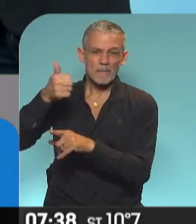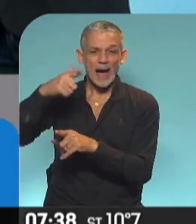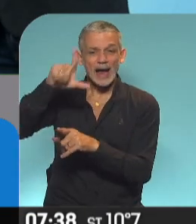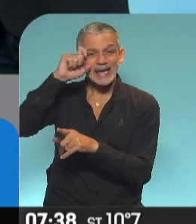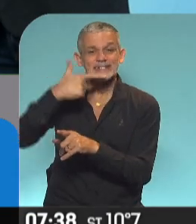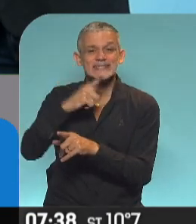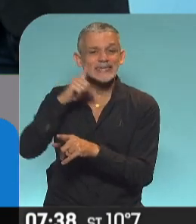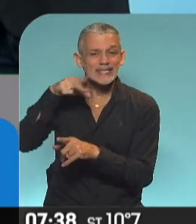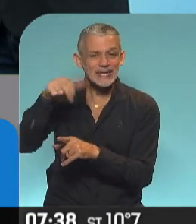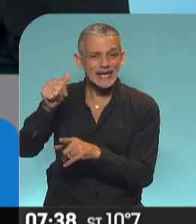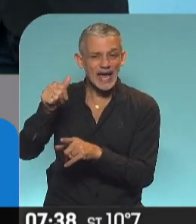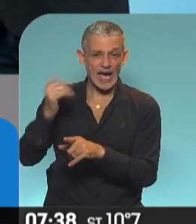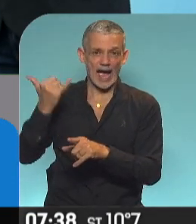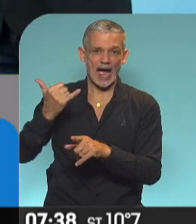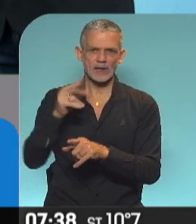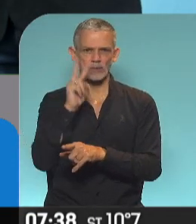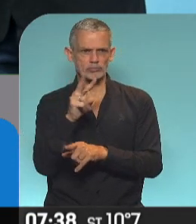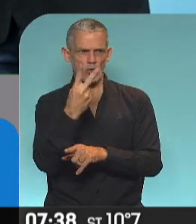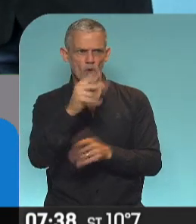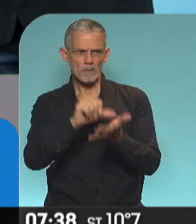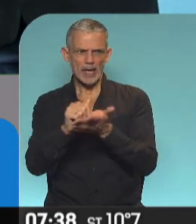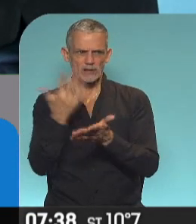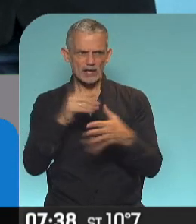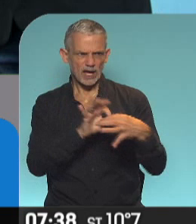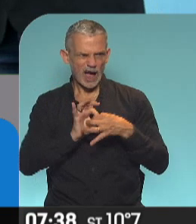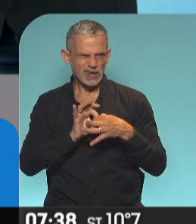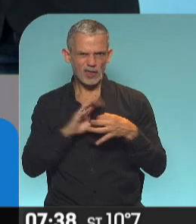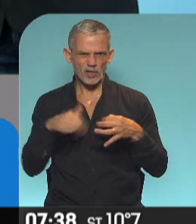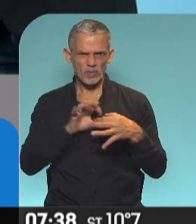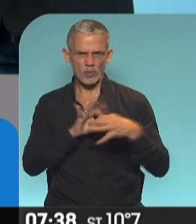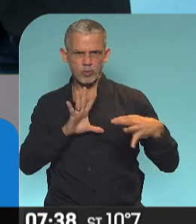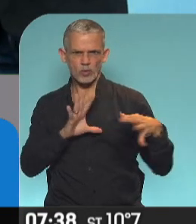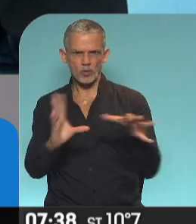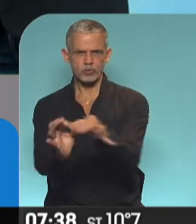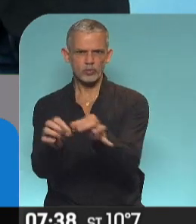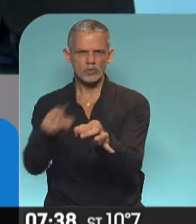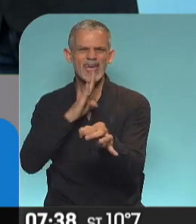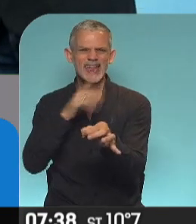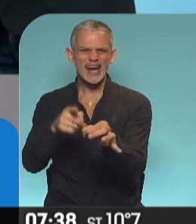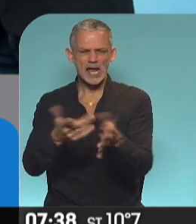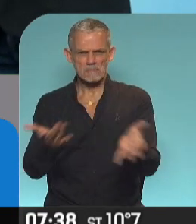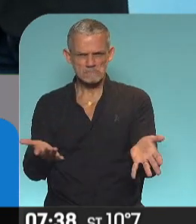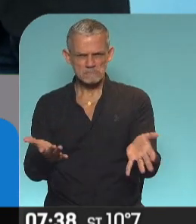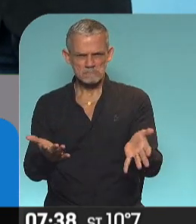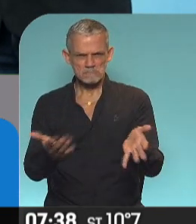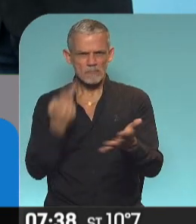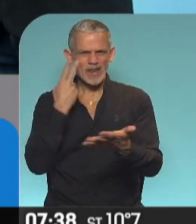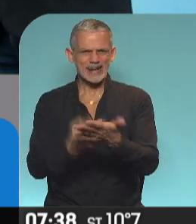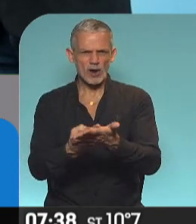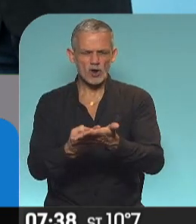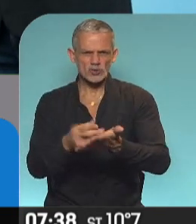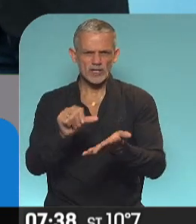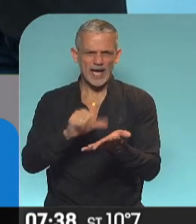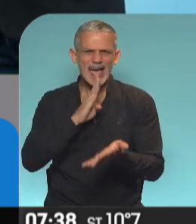al ver cómo hay dos países que eran aliados del Estado palestino, de la nación palestina, que reconocen a Israel, profundiza